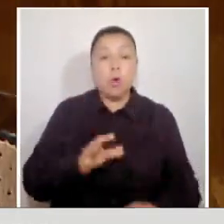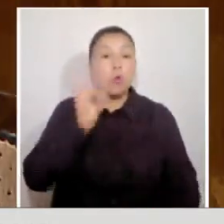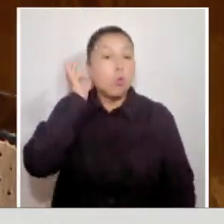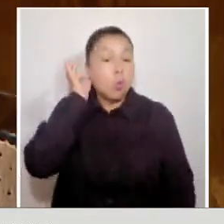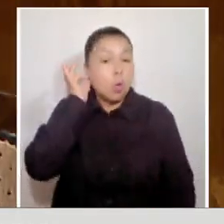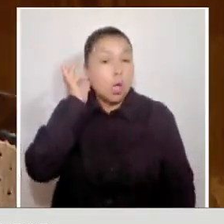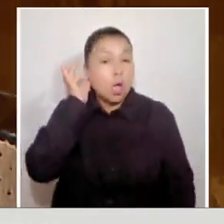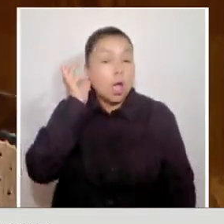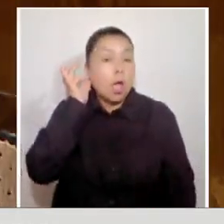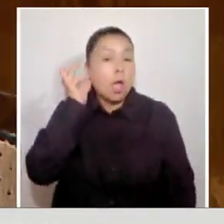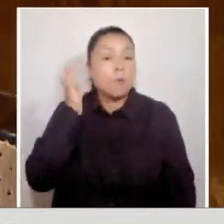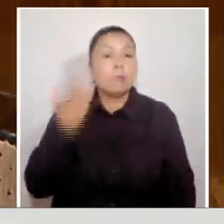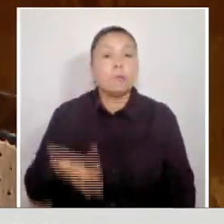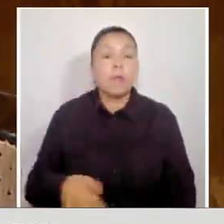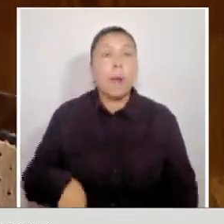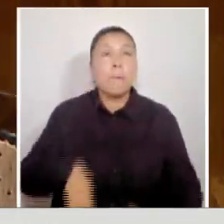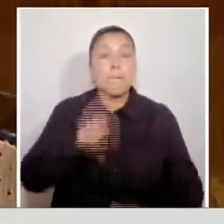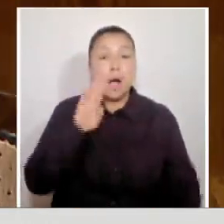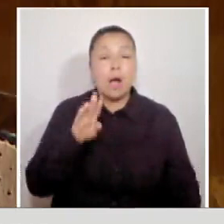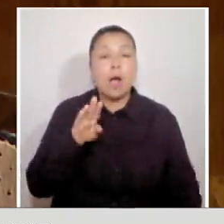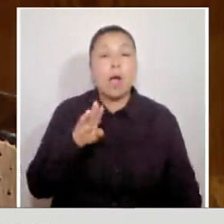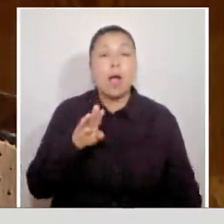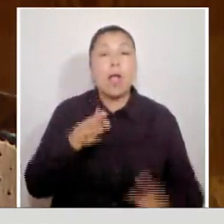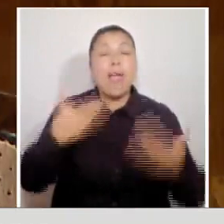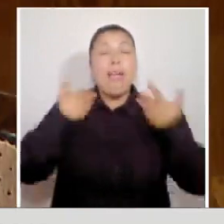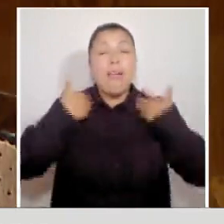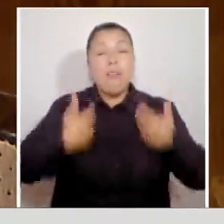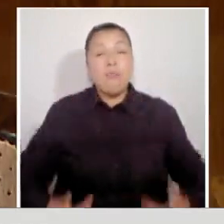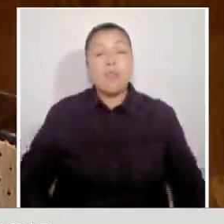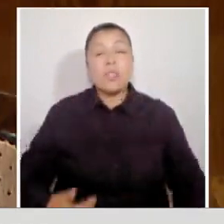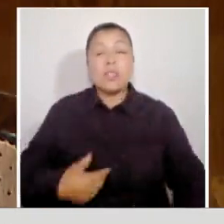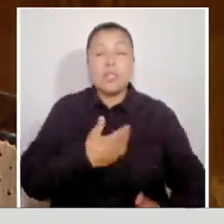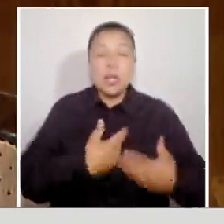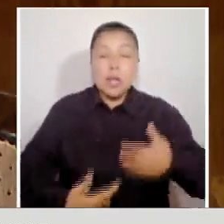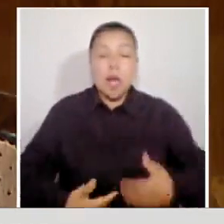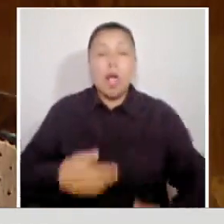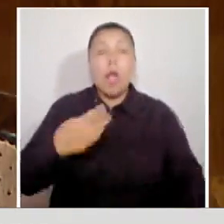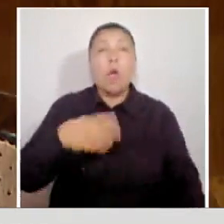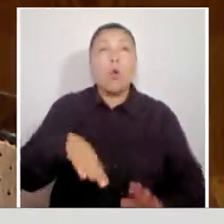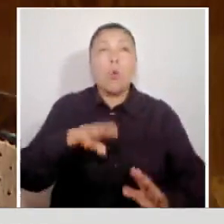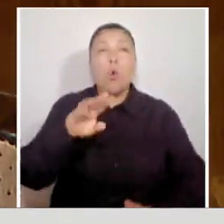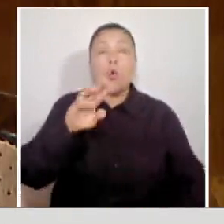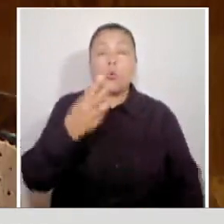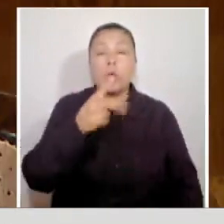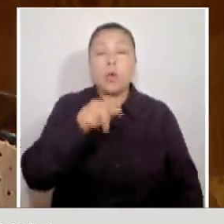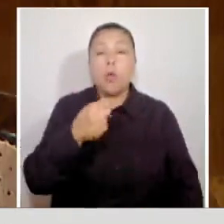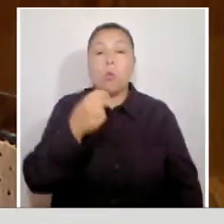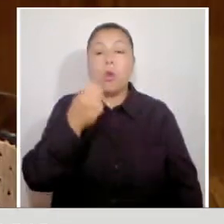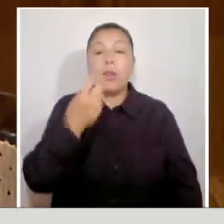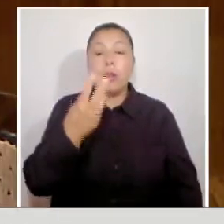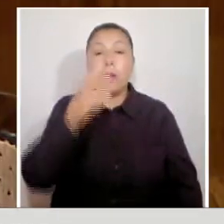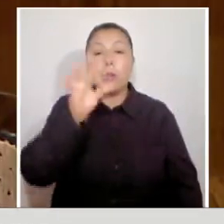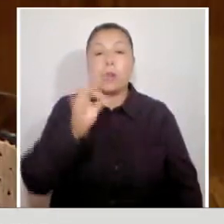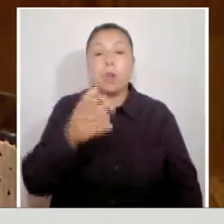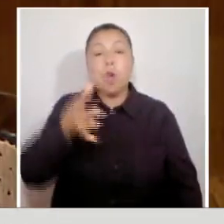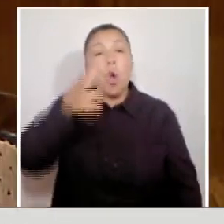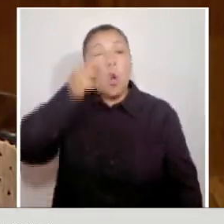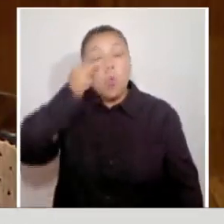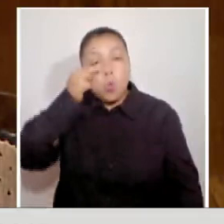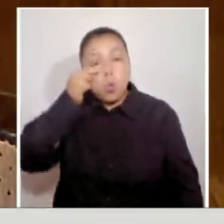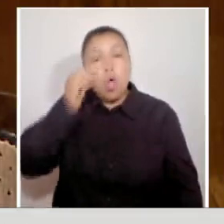deficiencia más prevalente física con un 31,3 por seguida de la visual con un 19